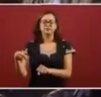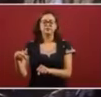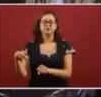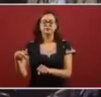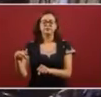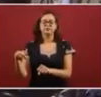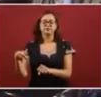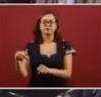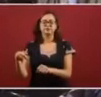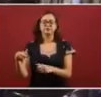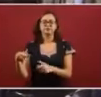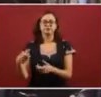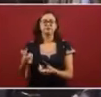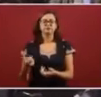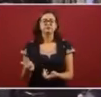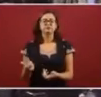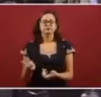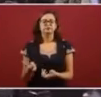Está